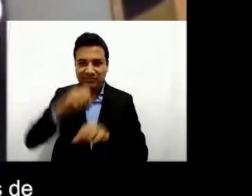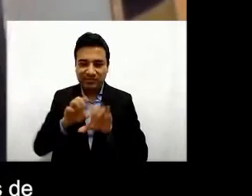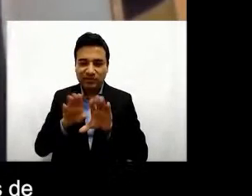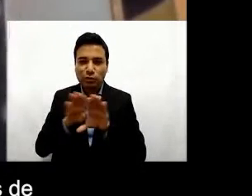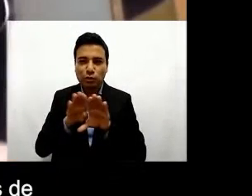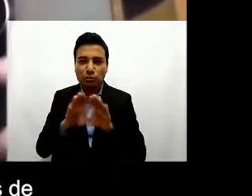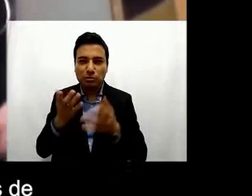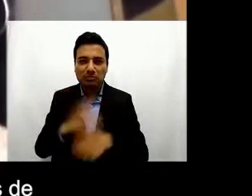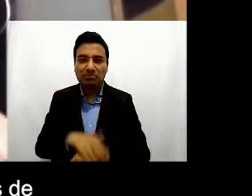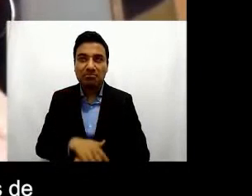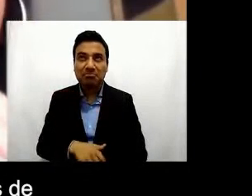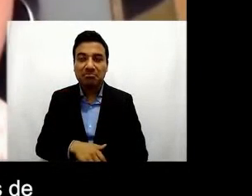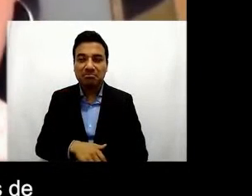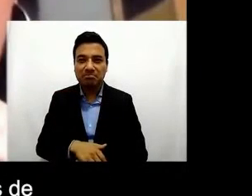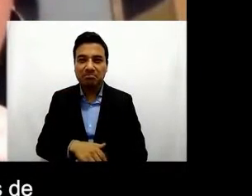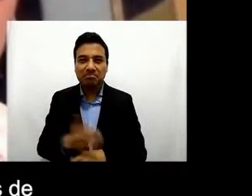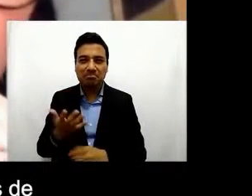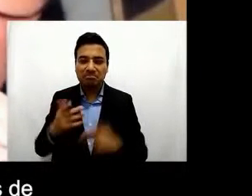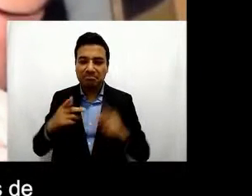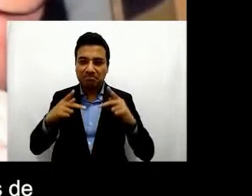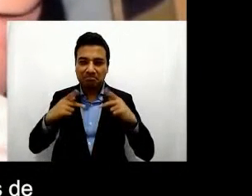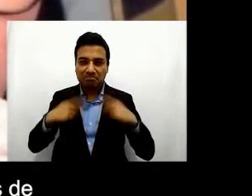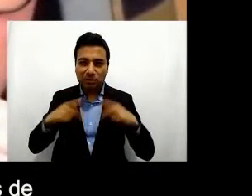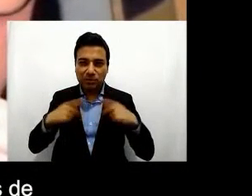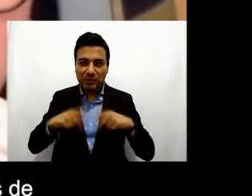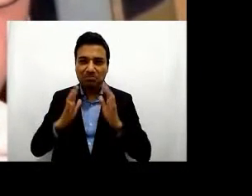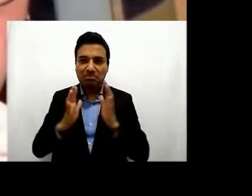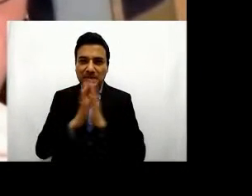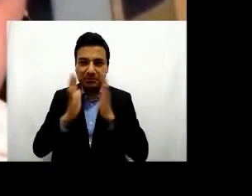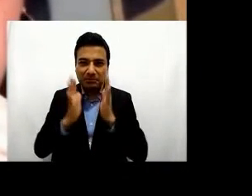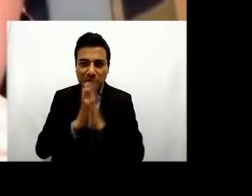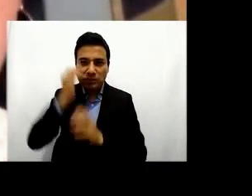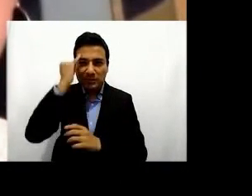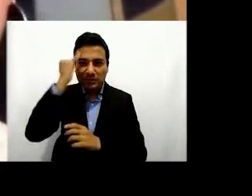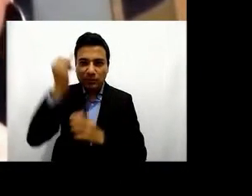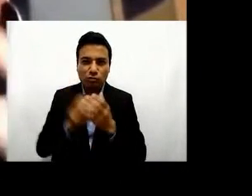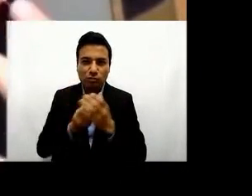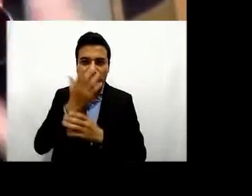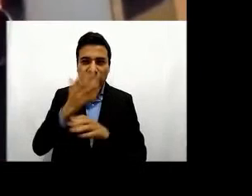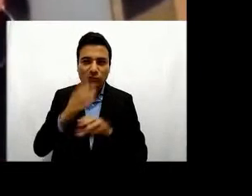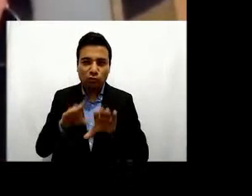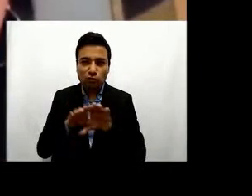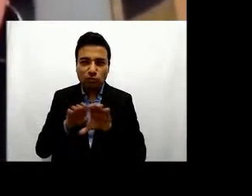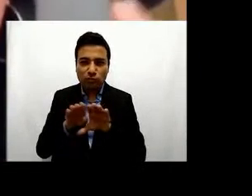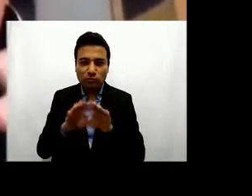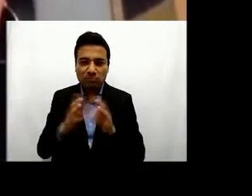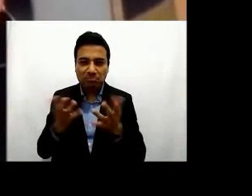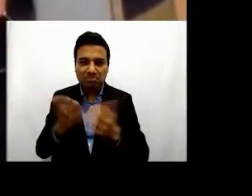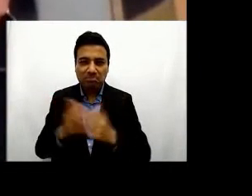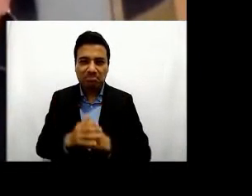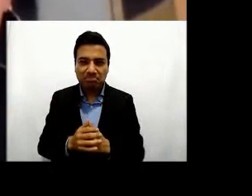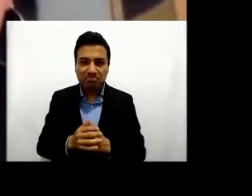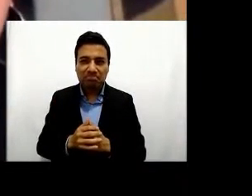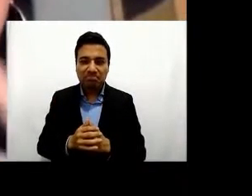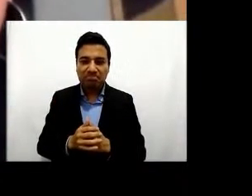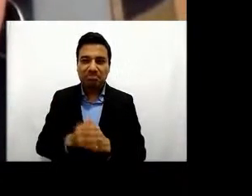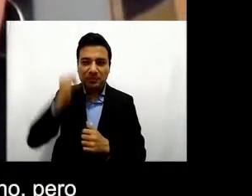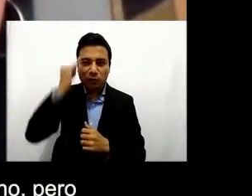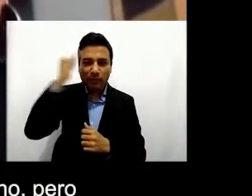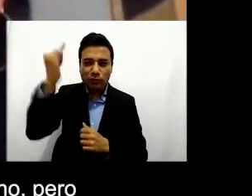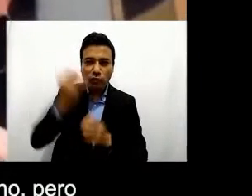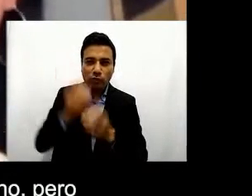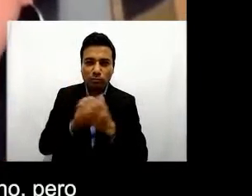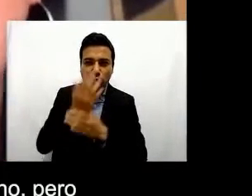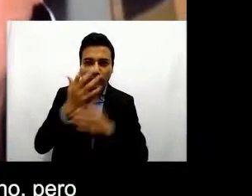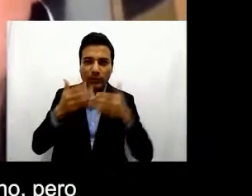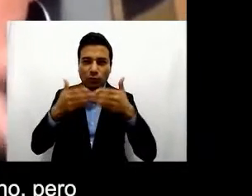innovación, ¿no? Los flujos de participación entre el sector cultural, ¿no? Y digamos, la innovación pública, ¿no? Si tú quieres, todo el